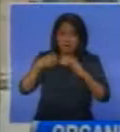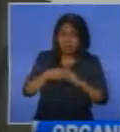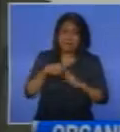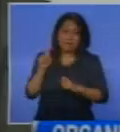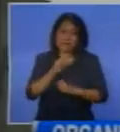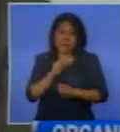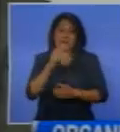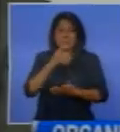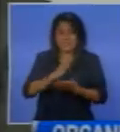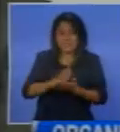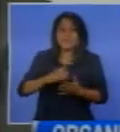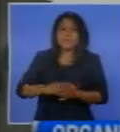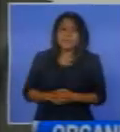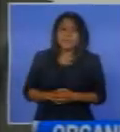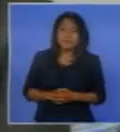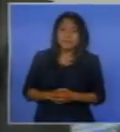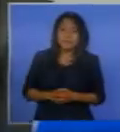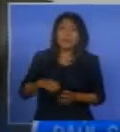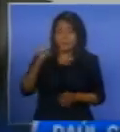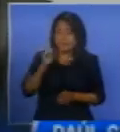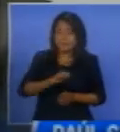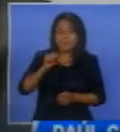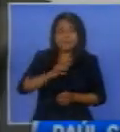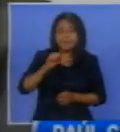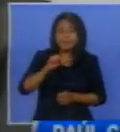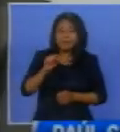sufragar. Contaremos con la presencia de 2